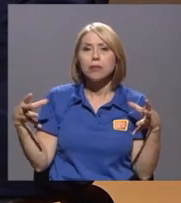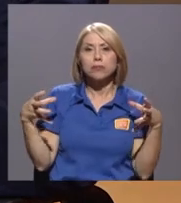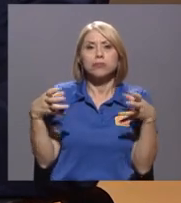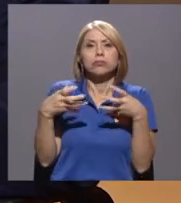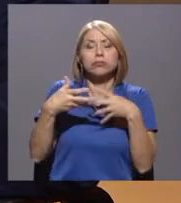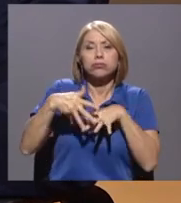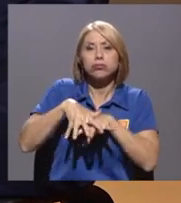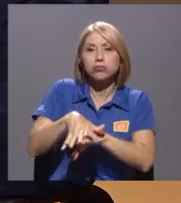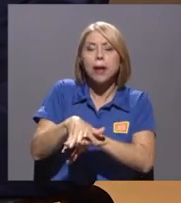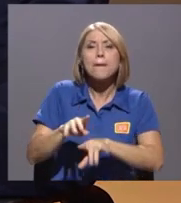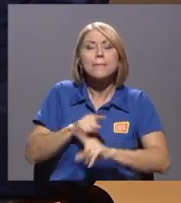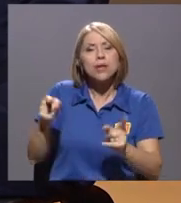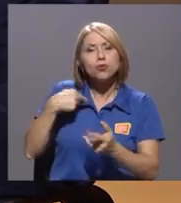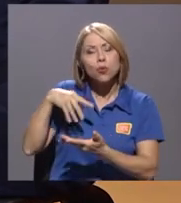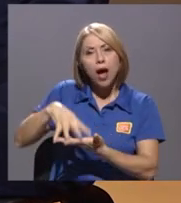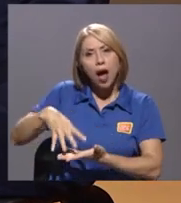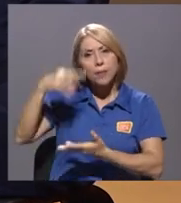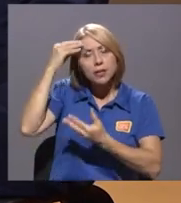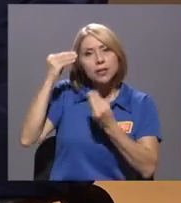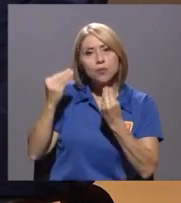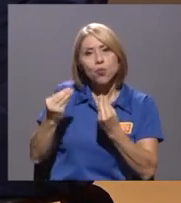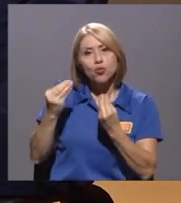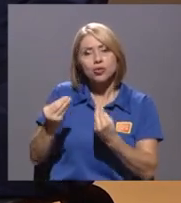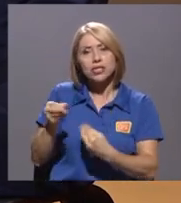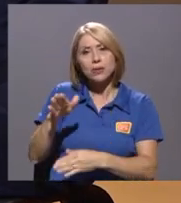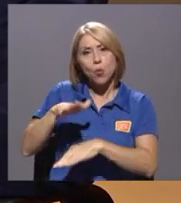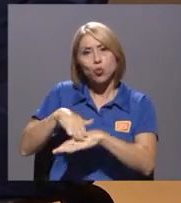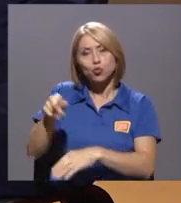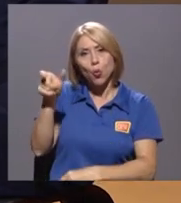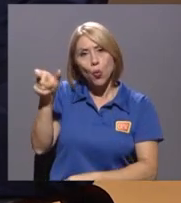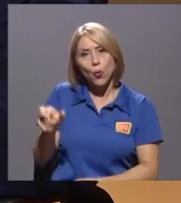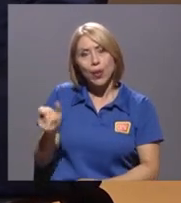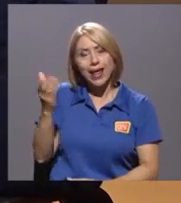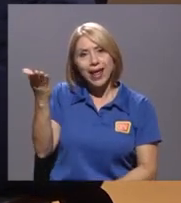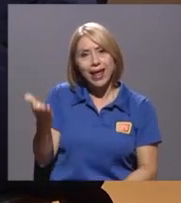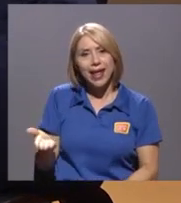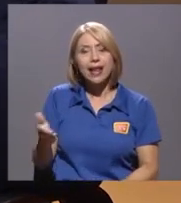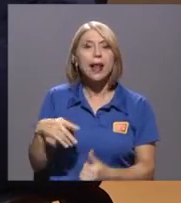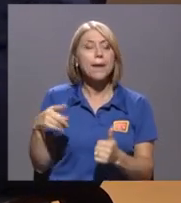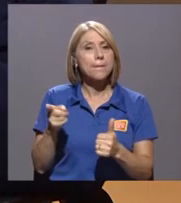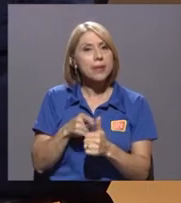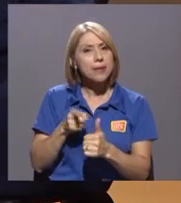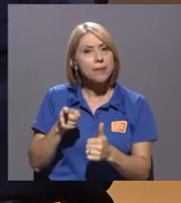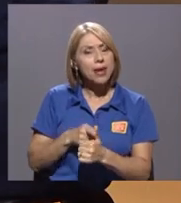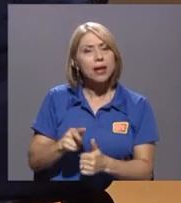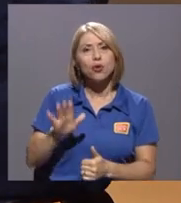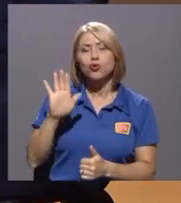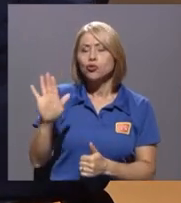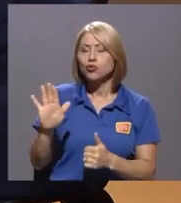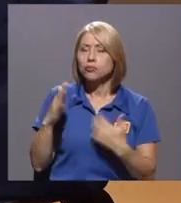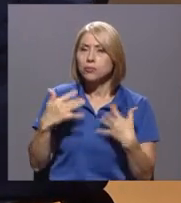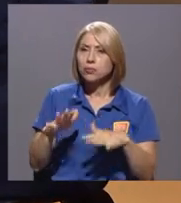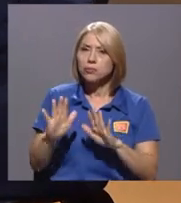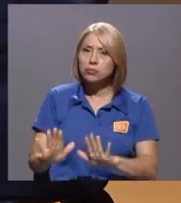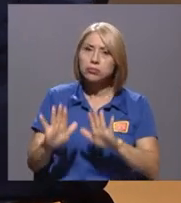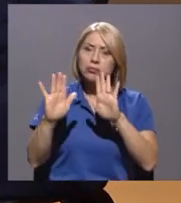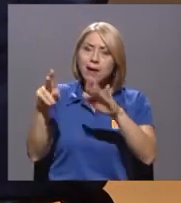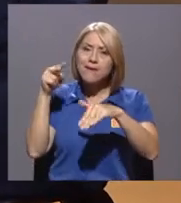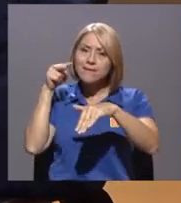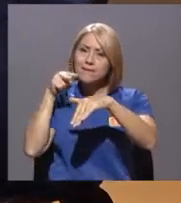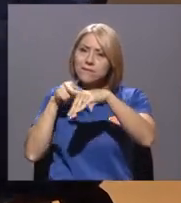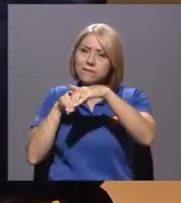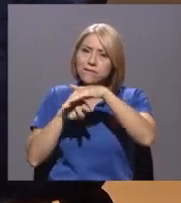pero sorprende muchísimo debido primero su gran visión de la seguridad social